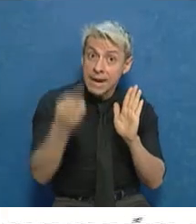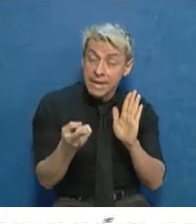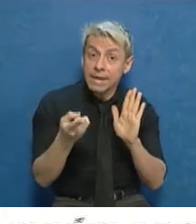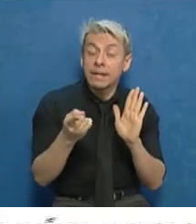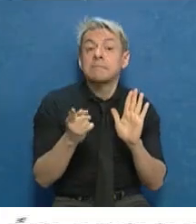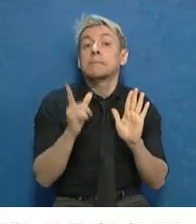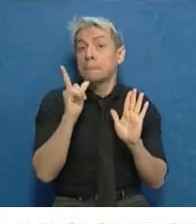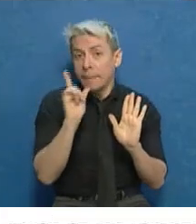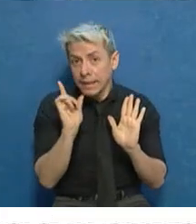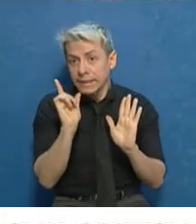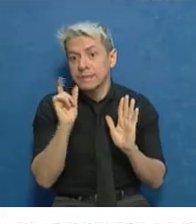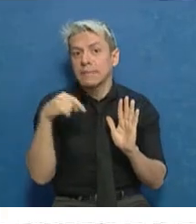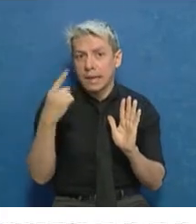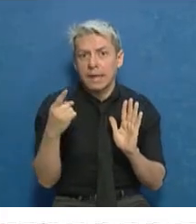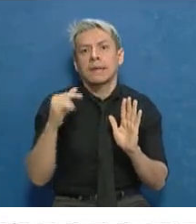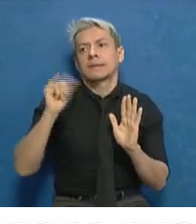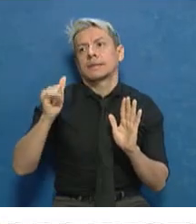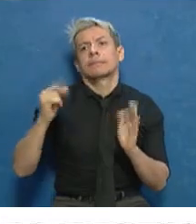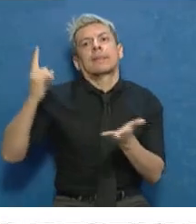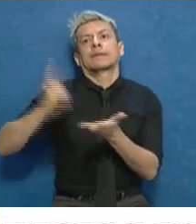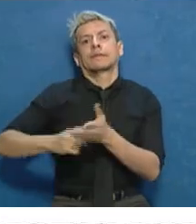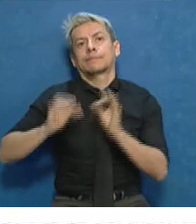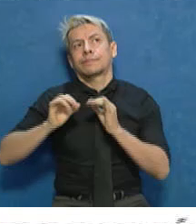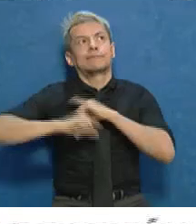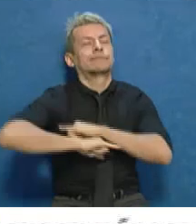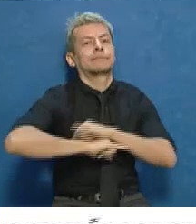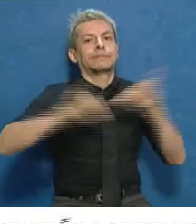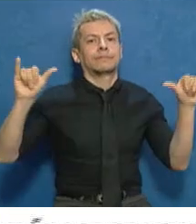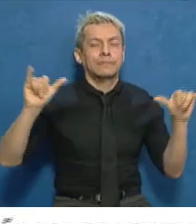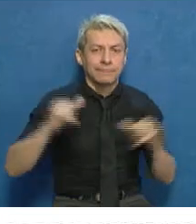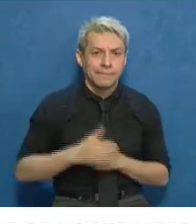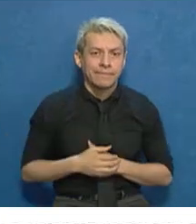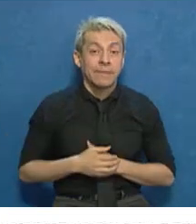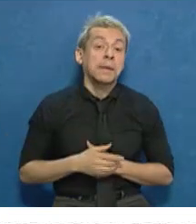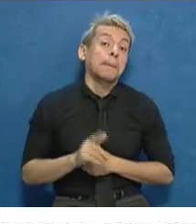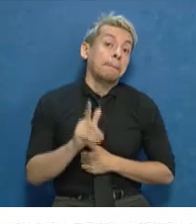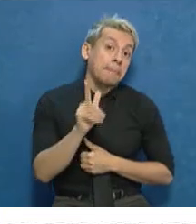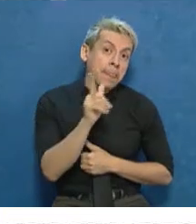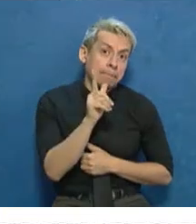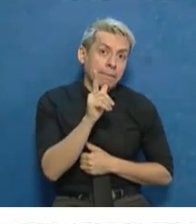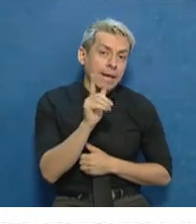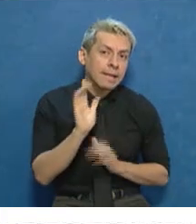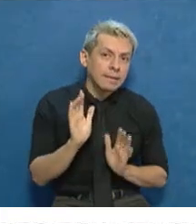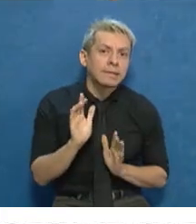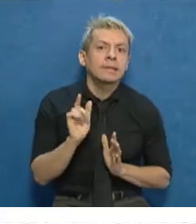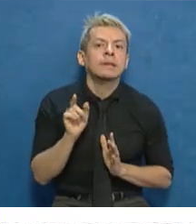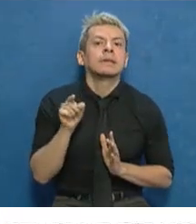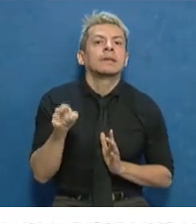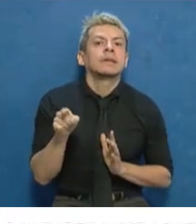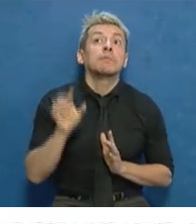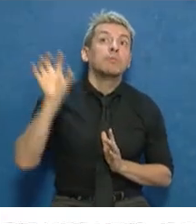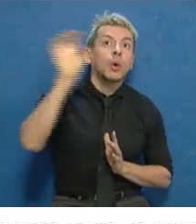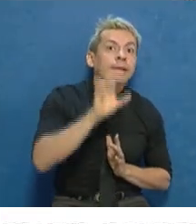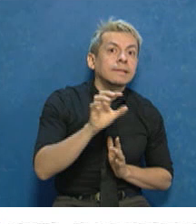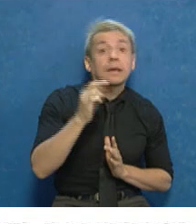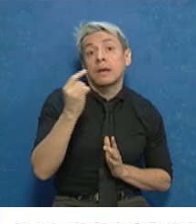finalmente presentada o anunciada para todo el país, en donde entendemos, Daniela, que lo que se va a decir es que cada provincia